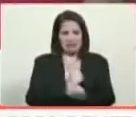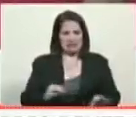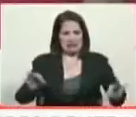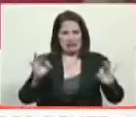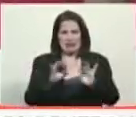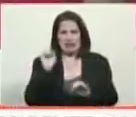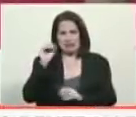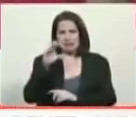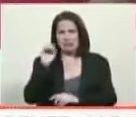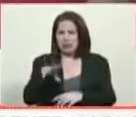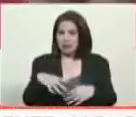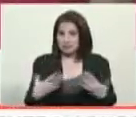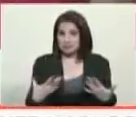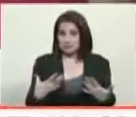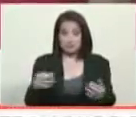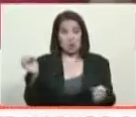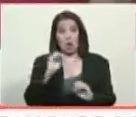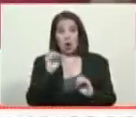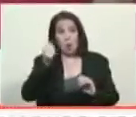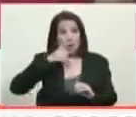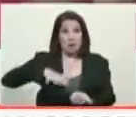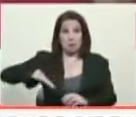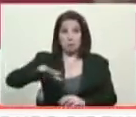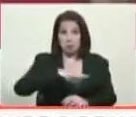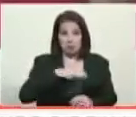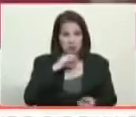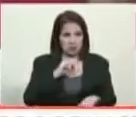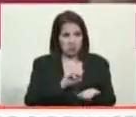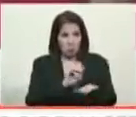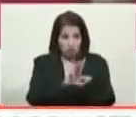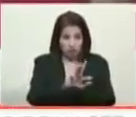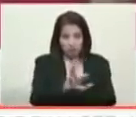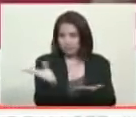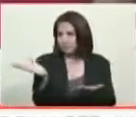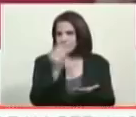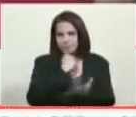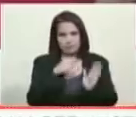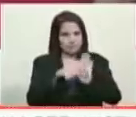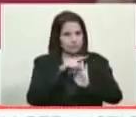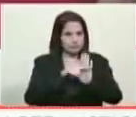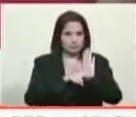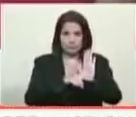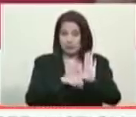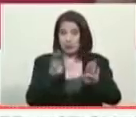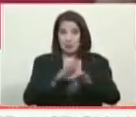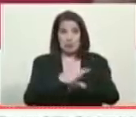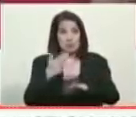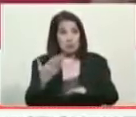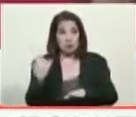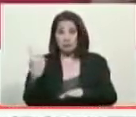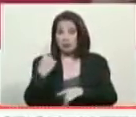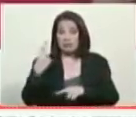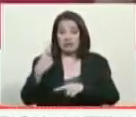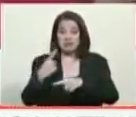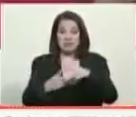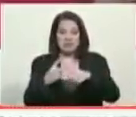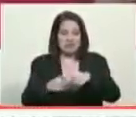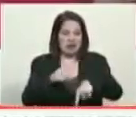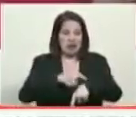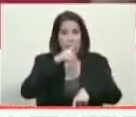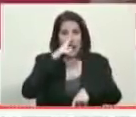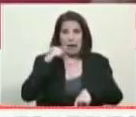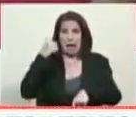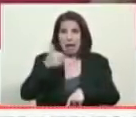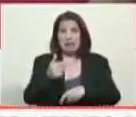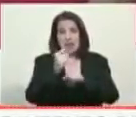O revocación popular de su mandato. Eso tampoco aplica, porque eso aplica a la mitad del mandato. O sea que ellos tienen que